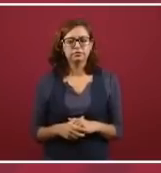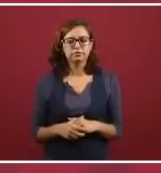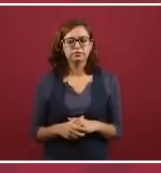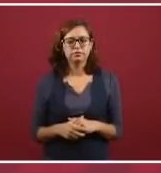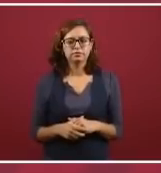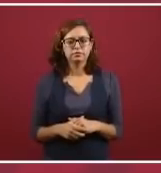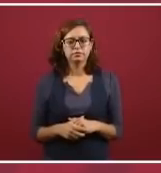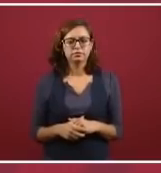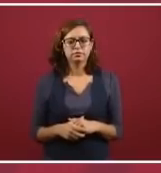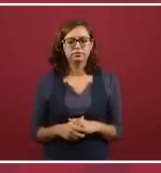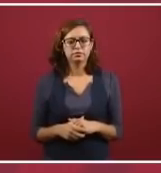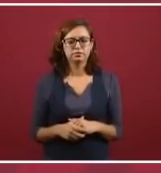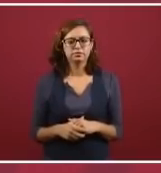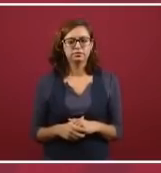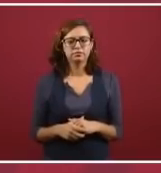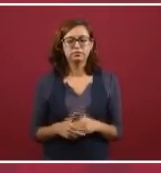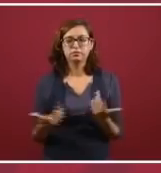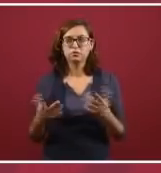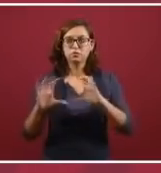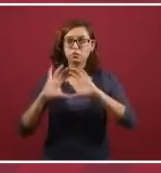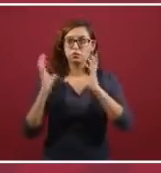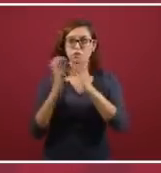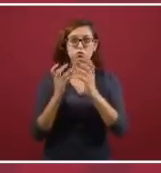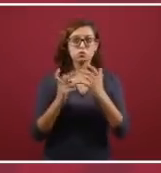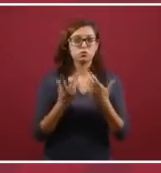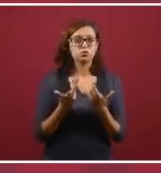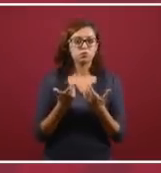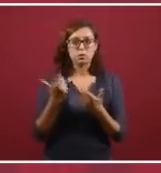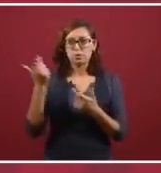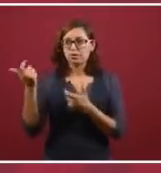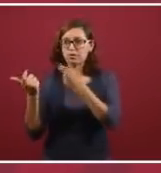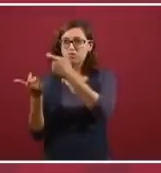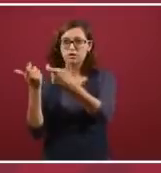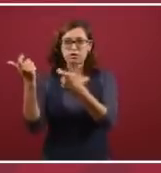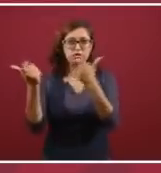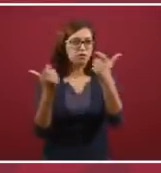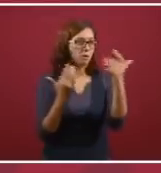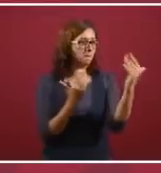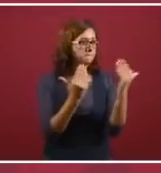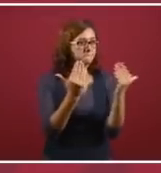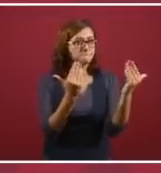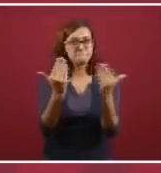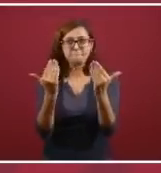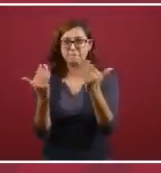monedas que el día de ayer